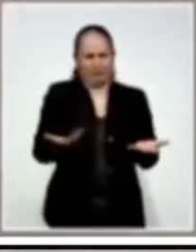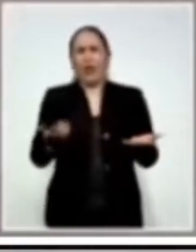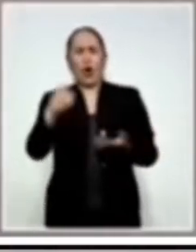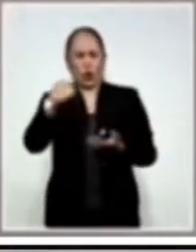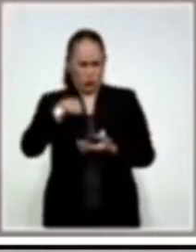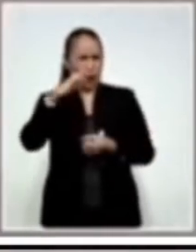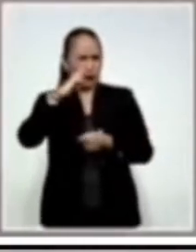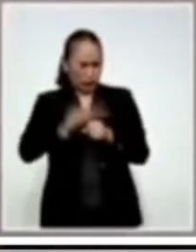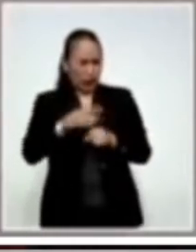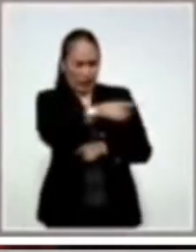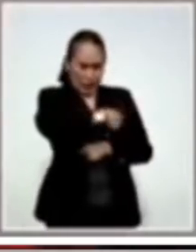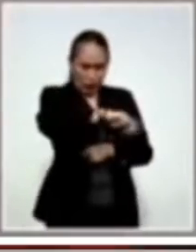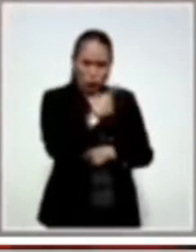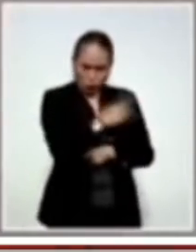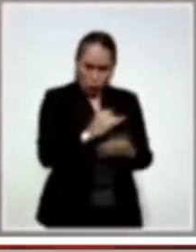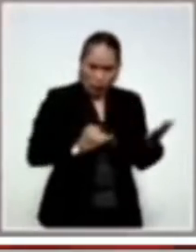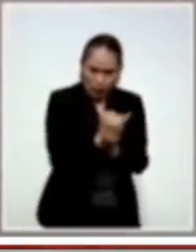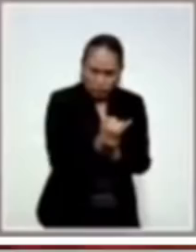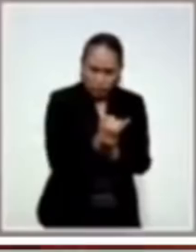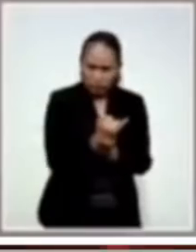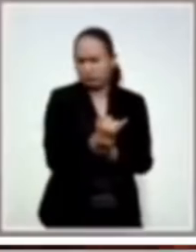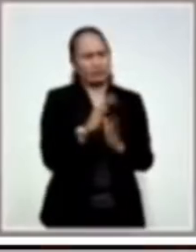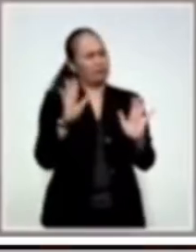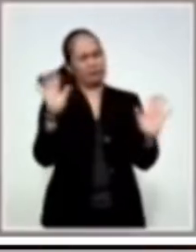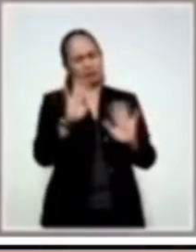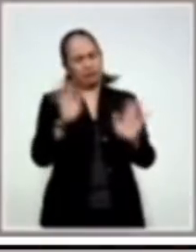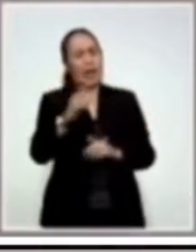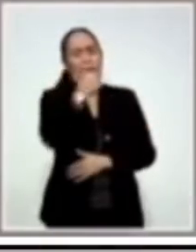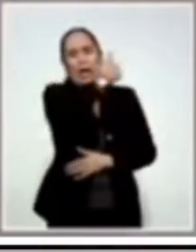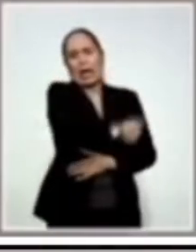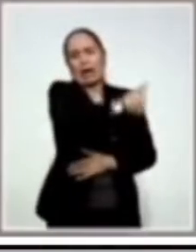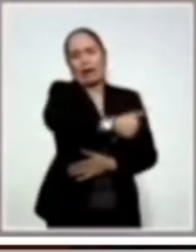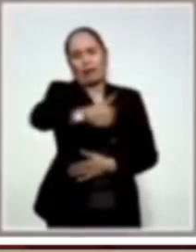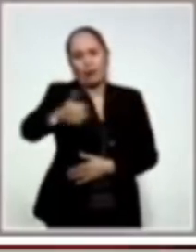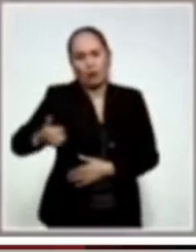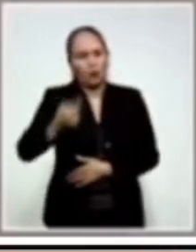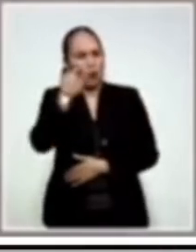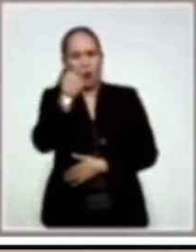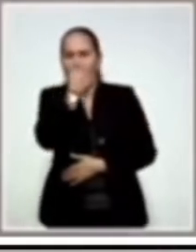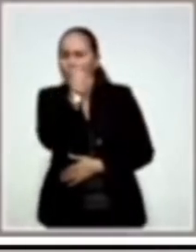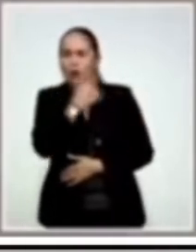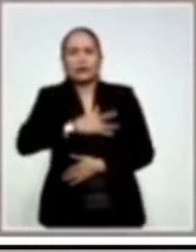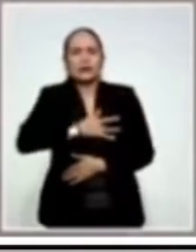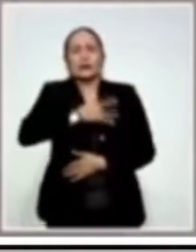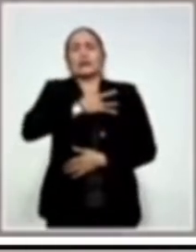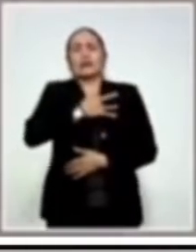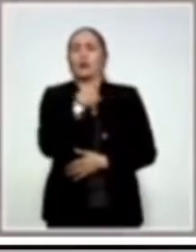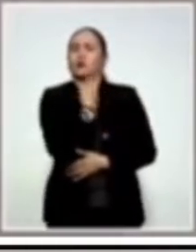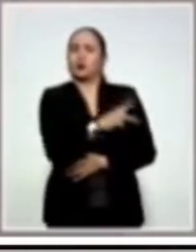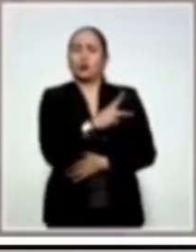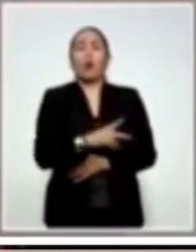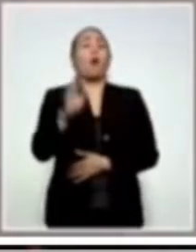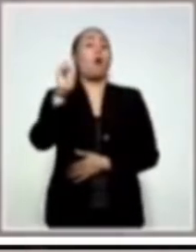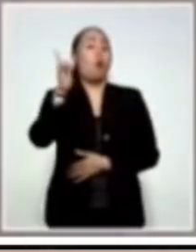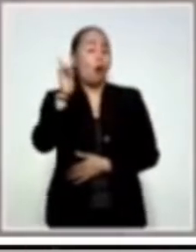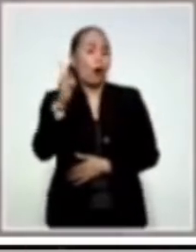mis compañeras y compañeros. Cada quien vota de acuerdo a su convicción y espero que lo hagan en libertad y